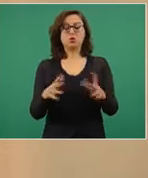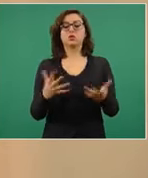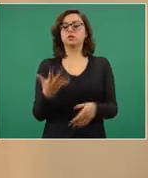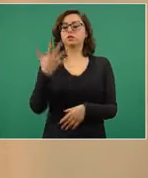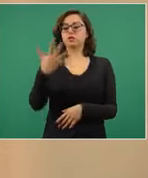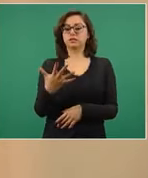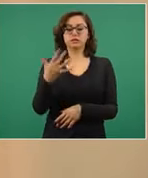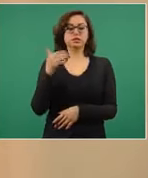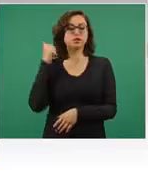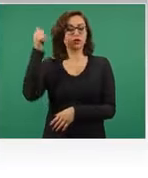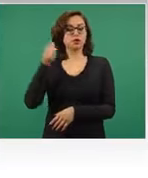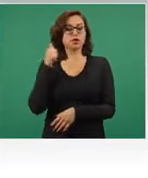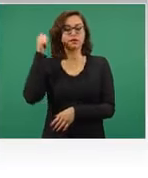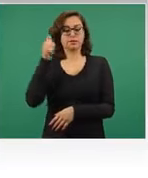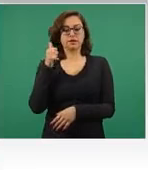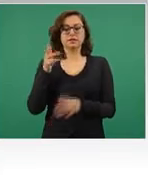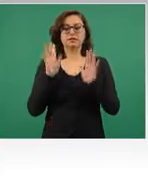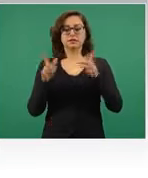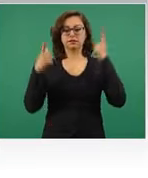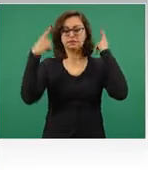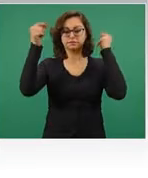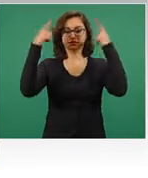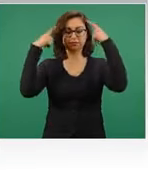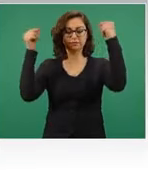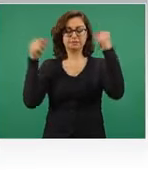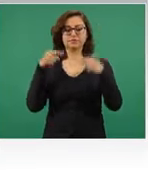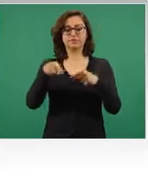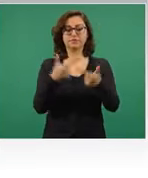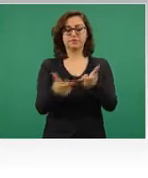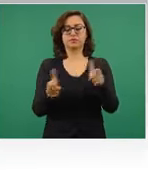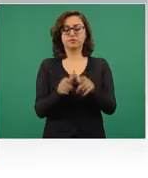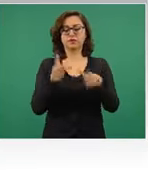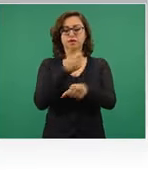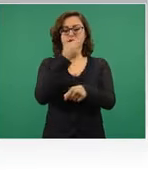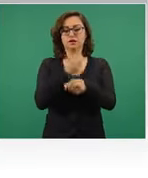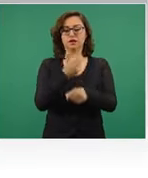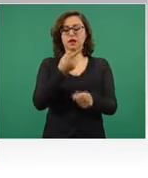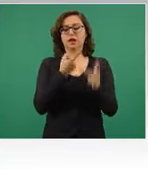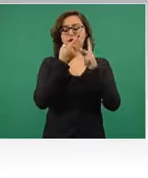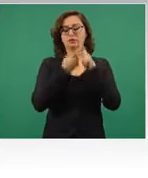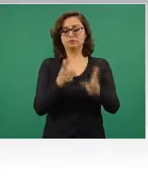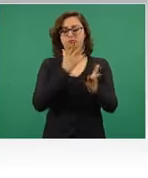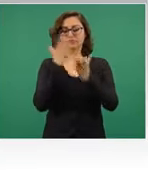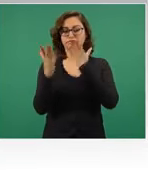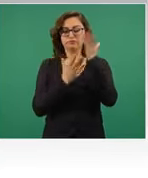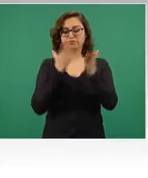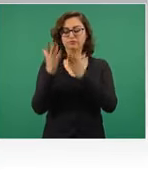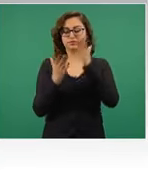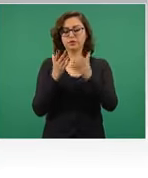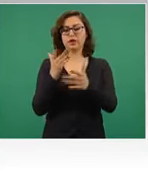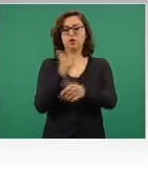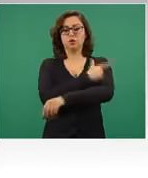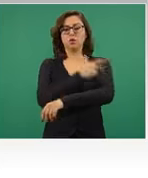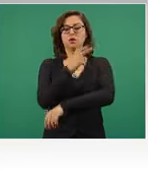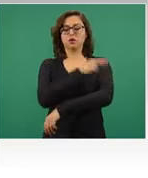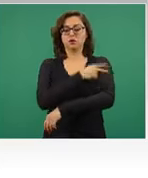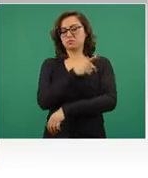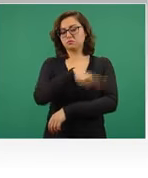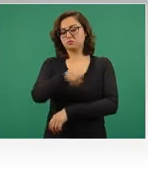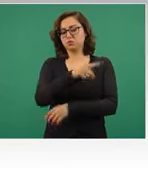de abril la graduación del sexto escalón del curso de formación inicial de la Guardia Nacional de nuevo